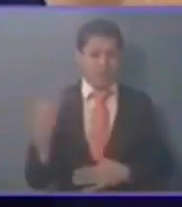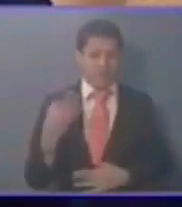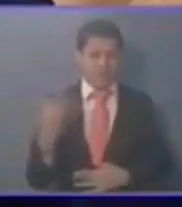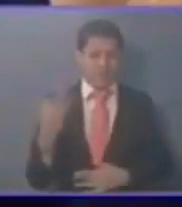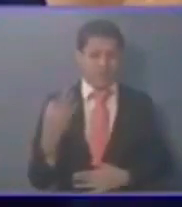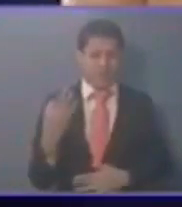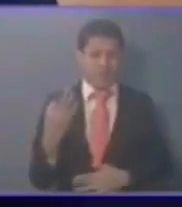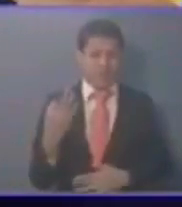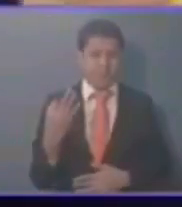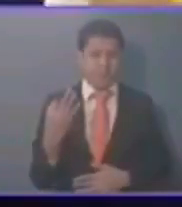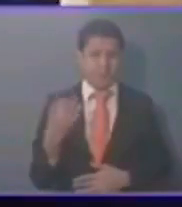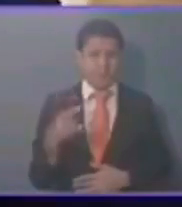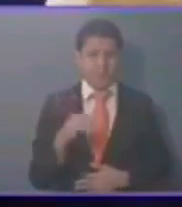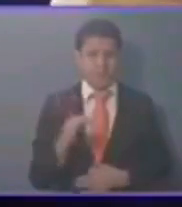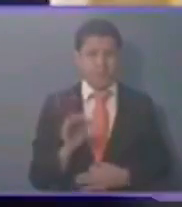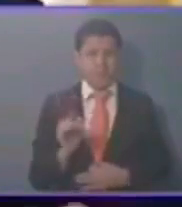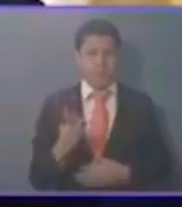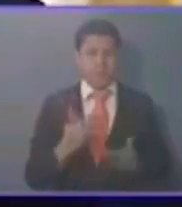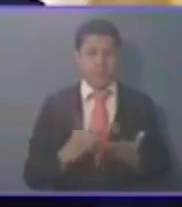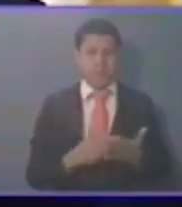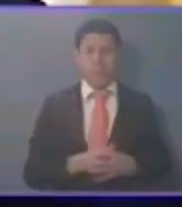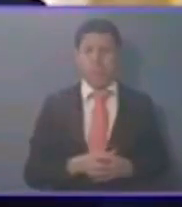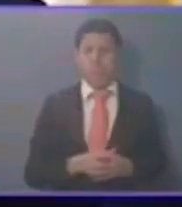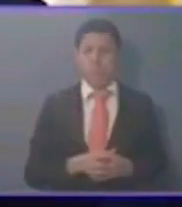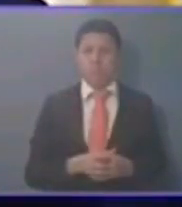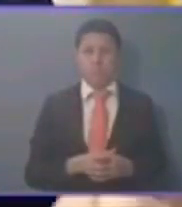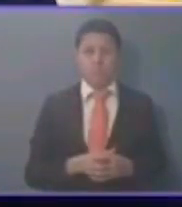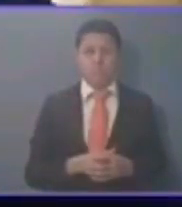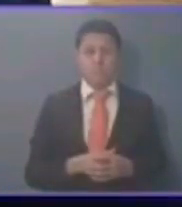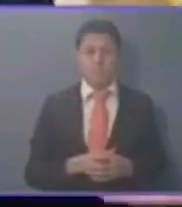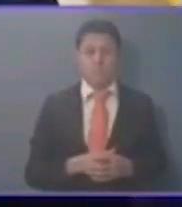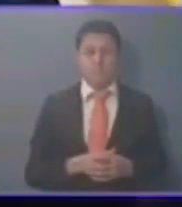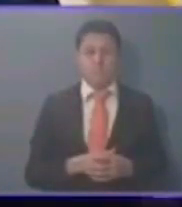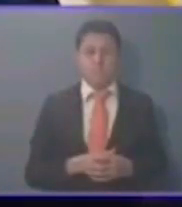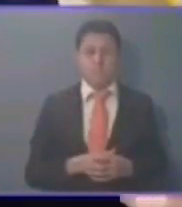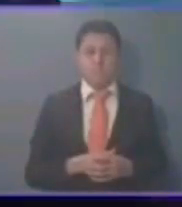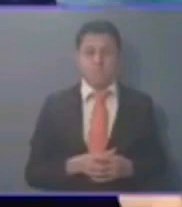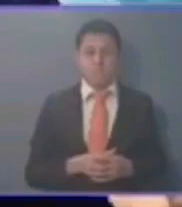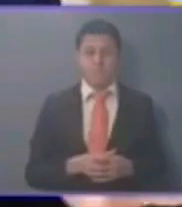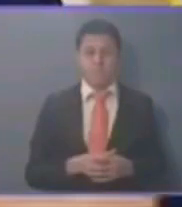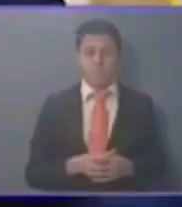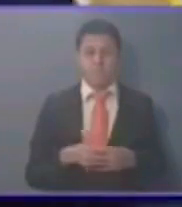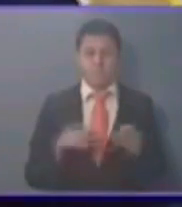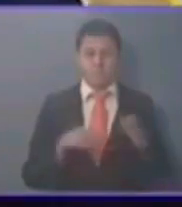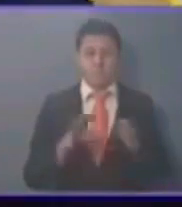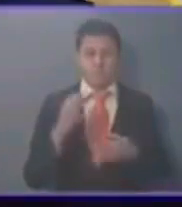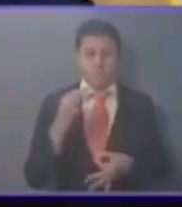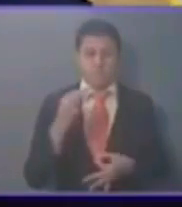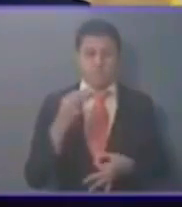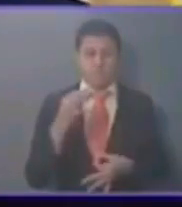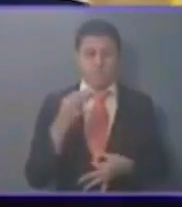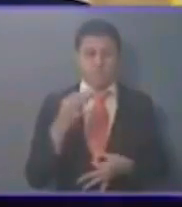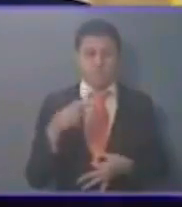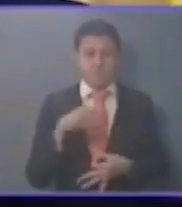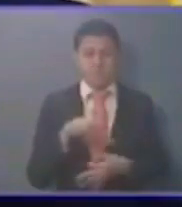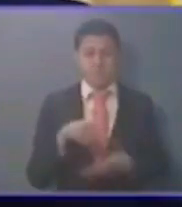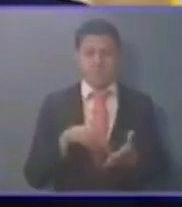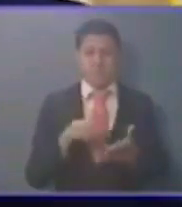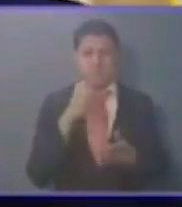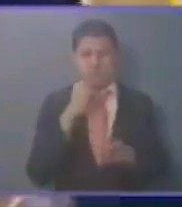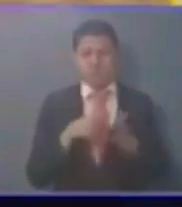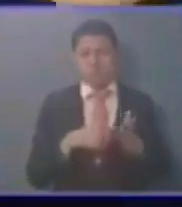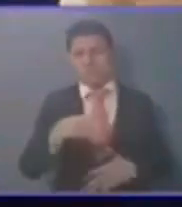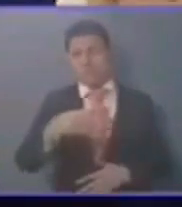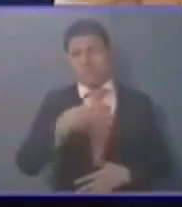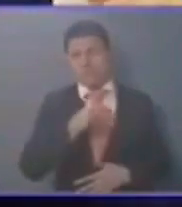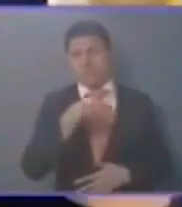compañeros diputados, nunca lo he hecho. Pero yo agarro mis papeles y me levanto en señal de reclamo